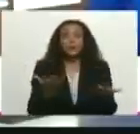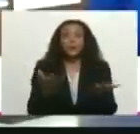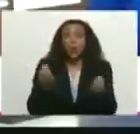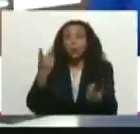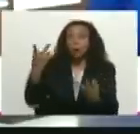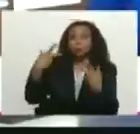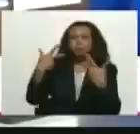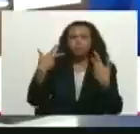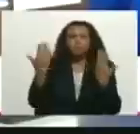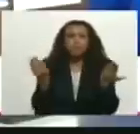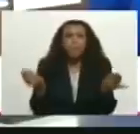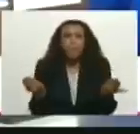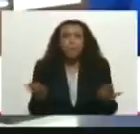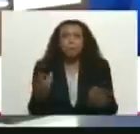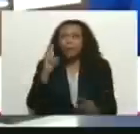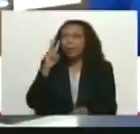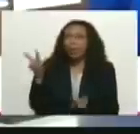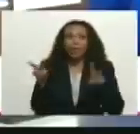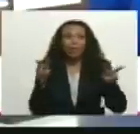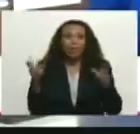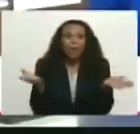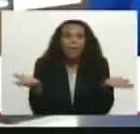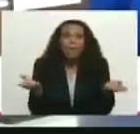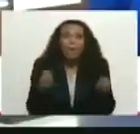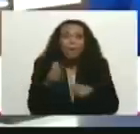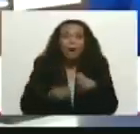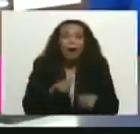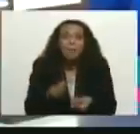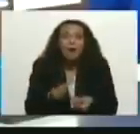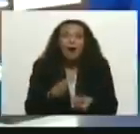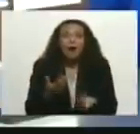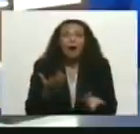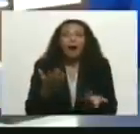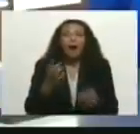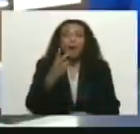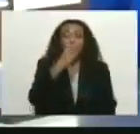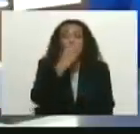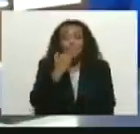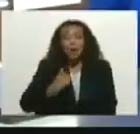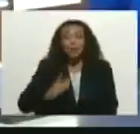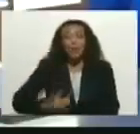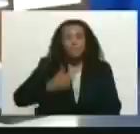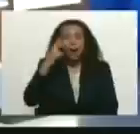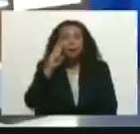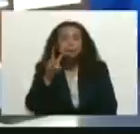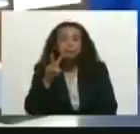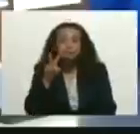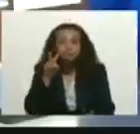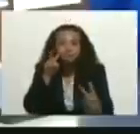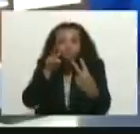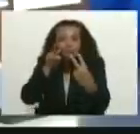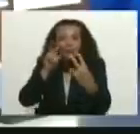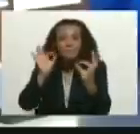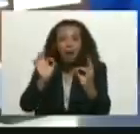mira Maduro?, dice la gente. ¿Ah? Con Maduro miro más, te miro más. Ah, bueno, es